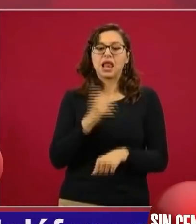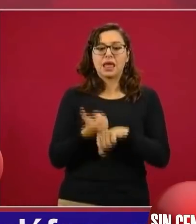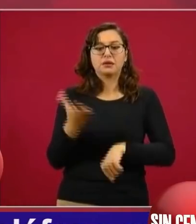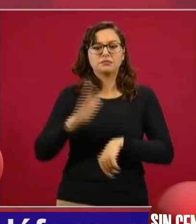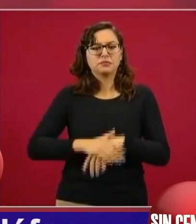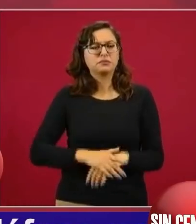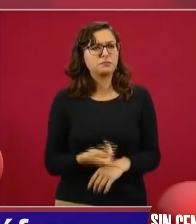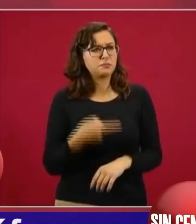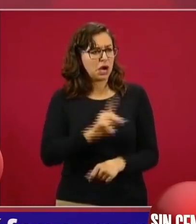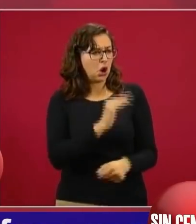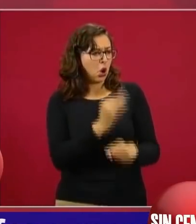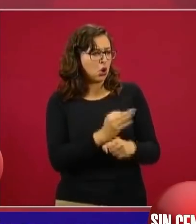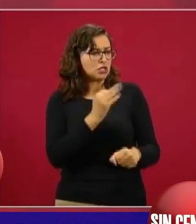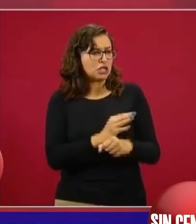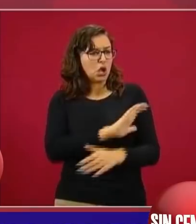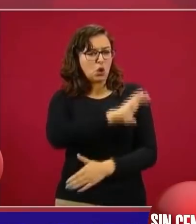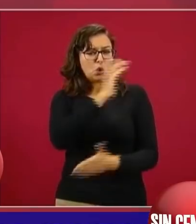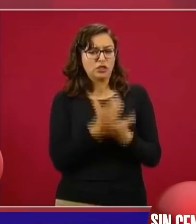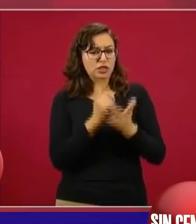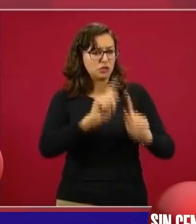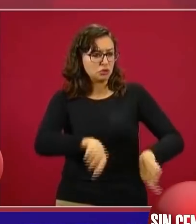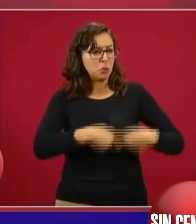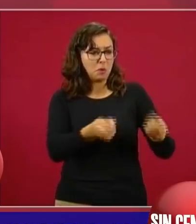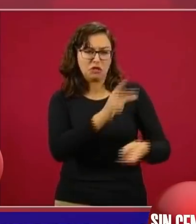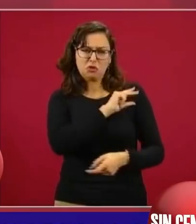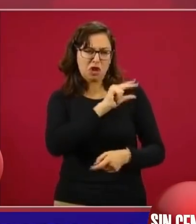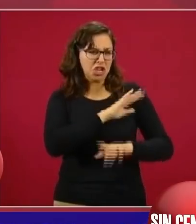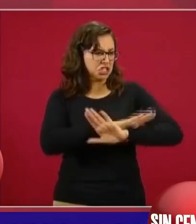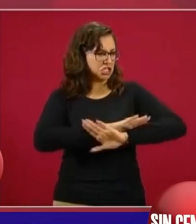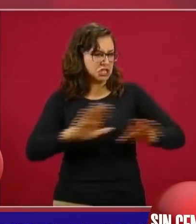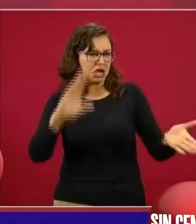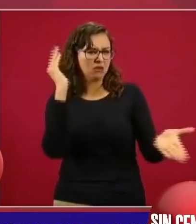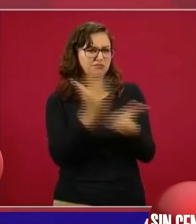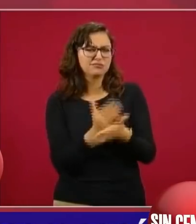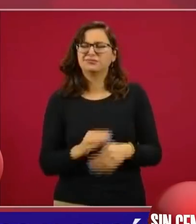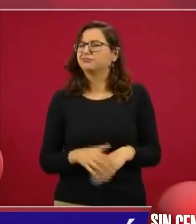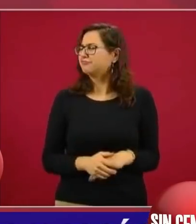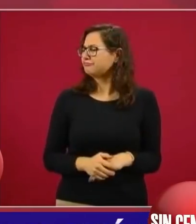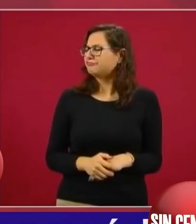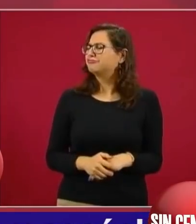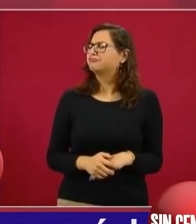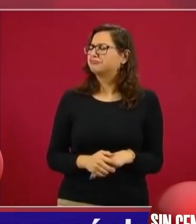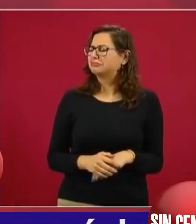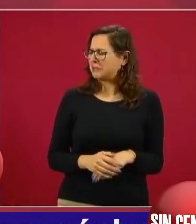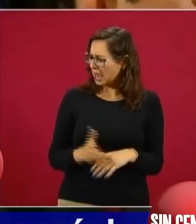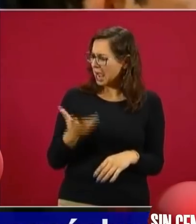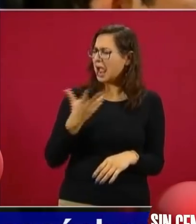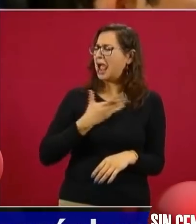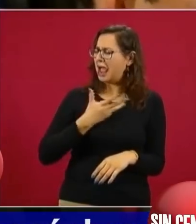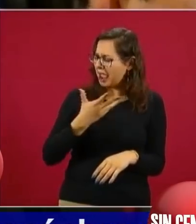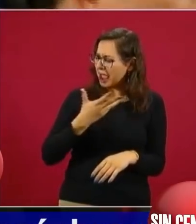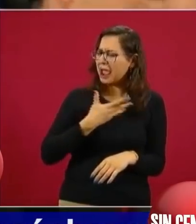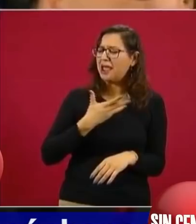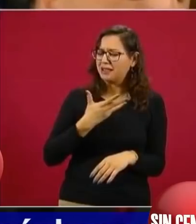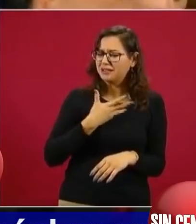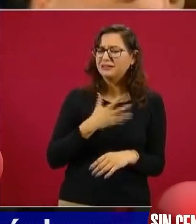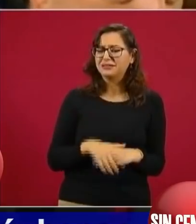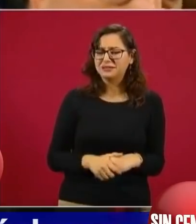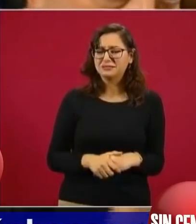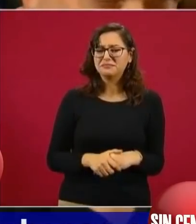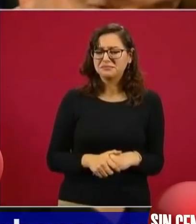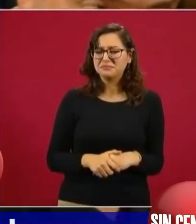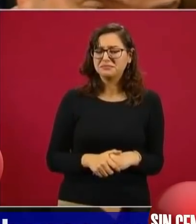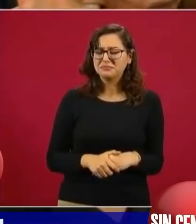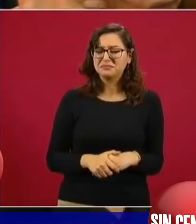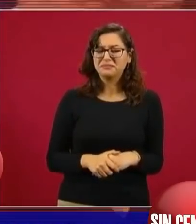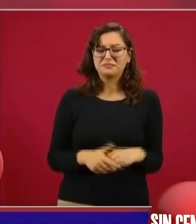para particulares. Siempre hay contratos para particulares. En